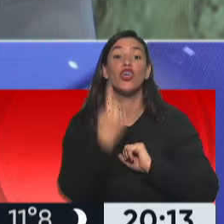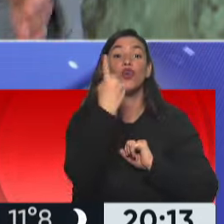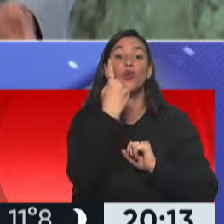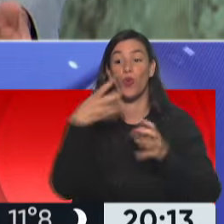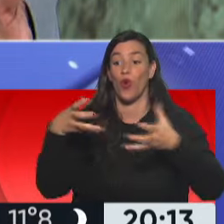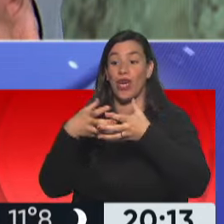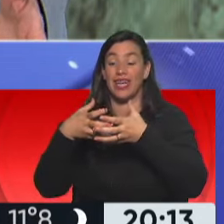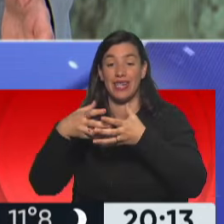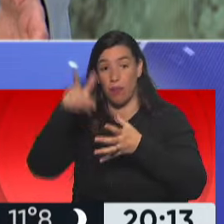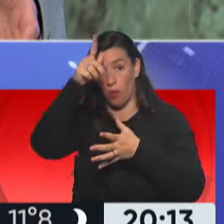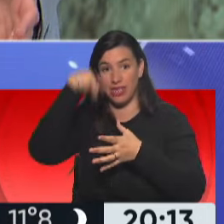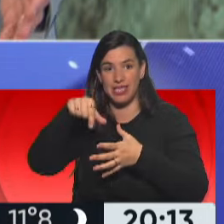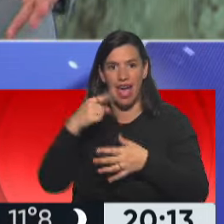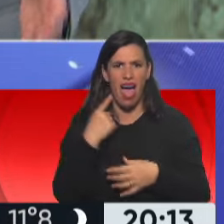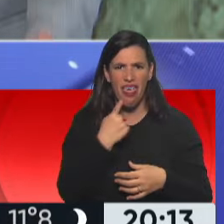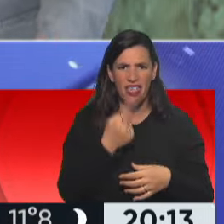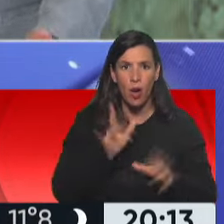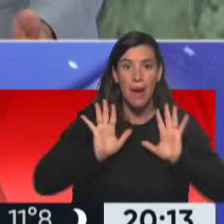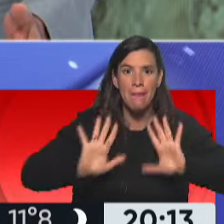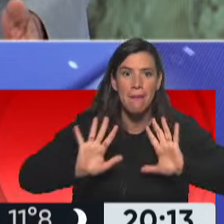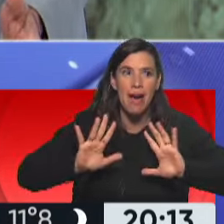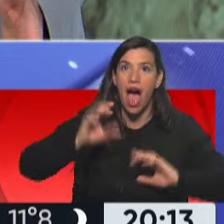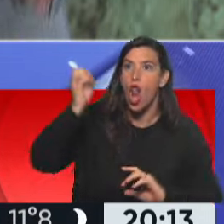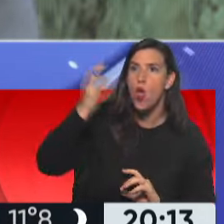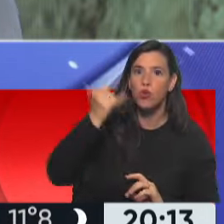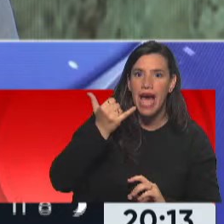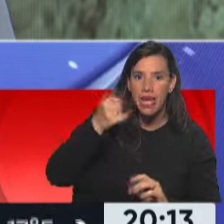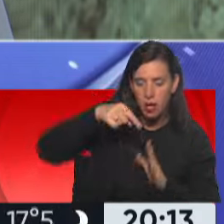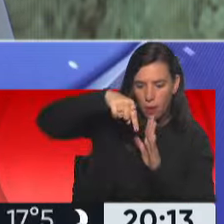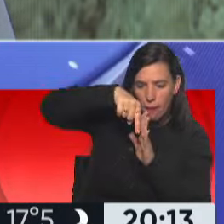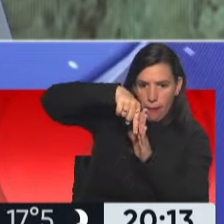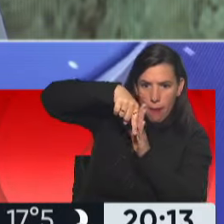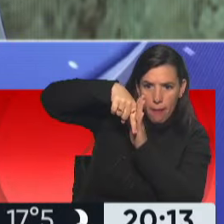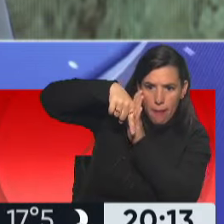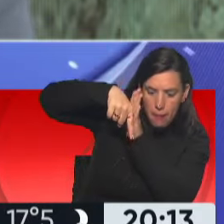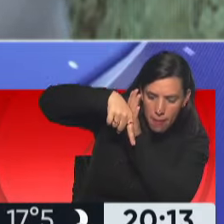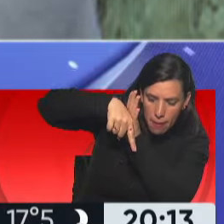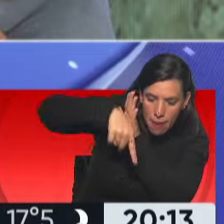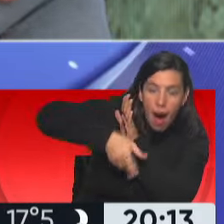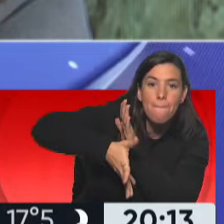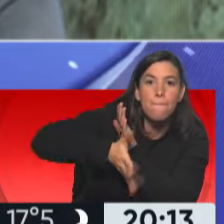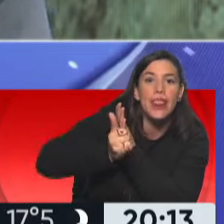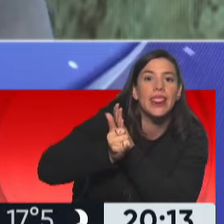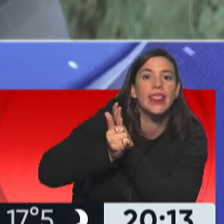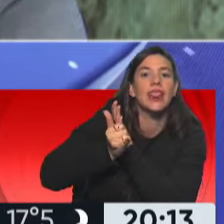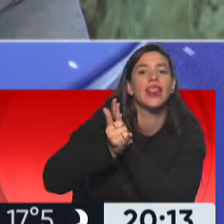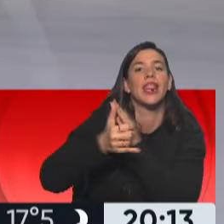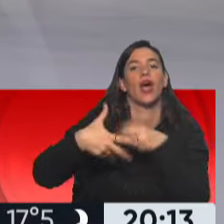muchachos, esperen que acá hay luz. Y cuando empezaron a bajar dijeron, che, hay un túnel. Y ahora sí